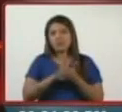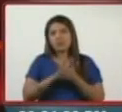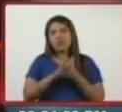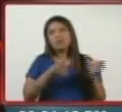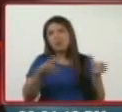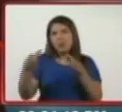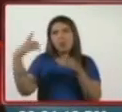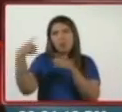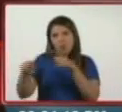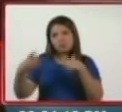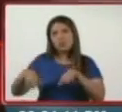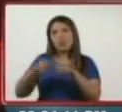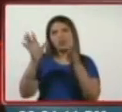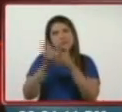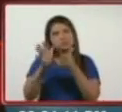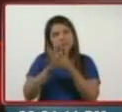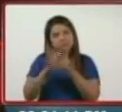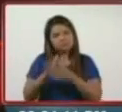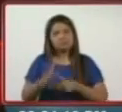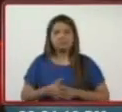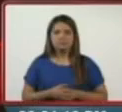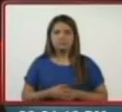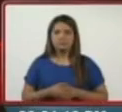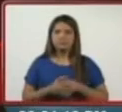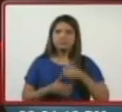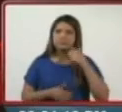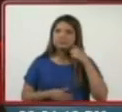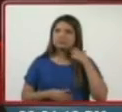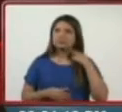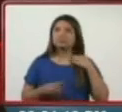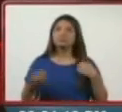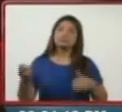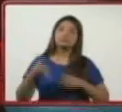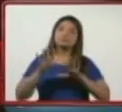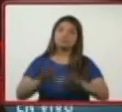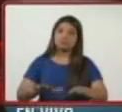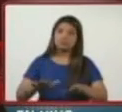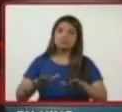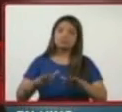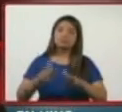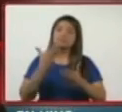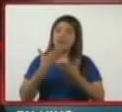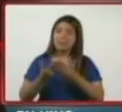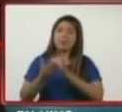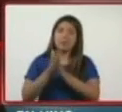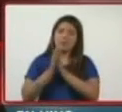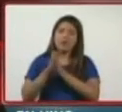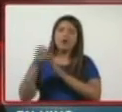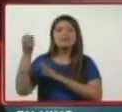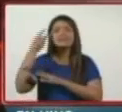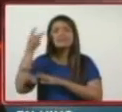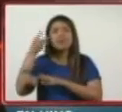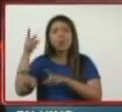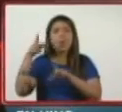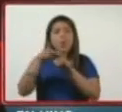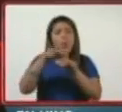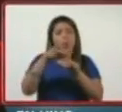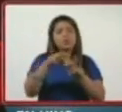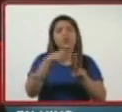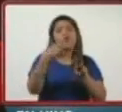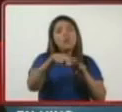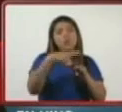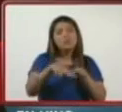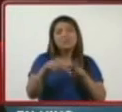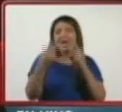resguardar, le estamos brindando protección y vamos a pedir asistencia psicológica. Los niños que son sometidos a